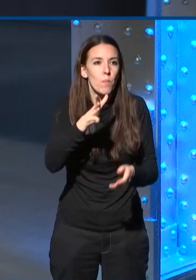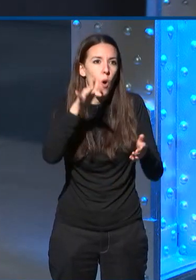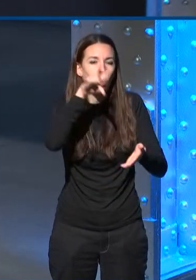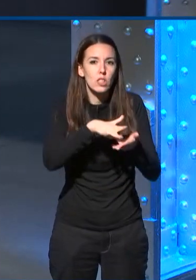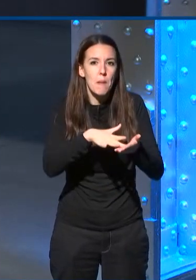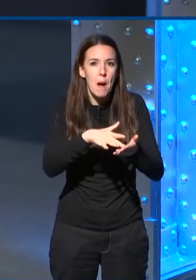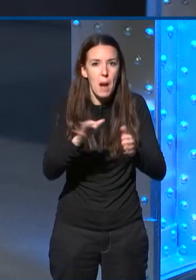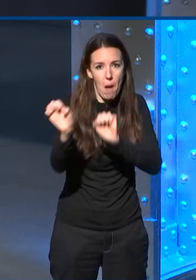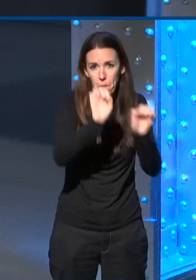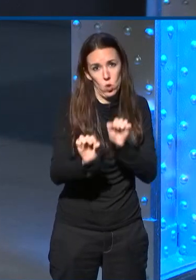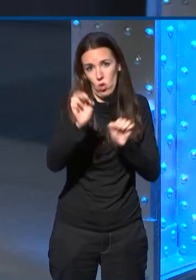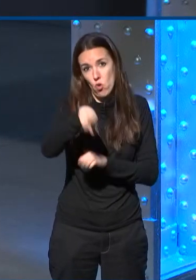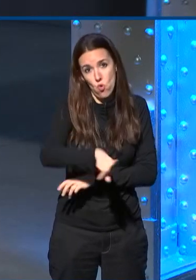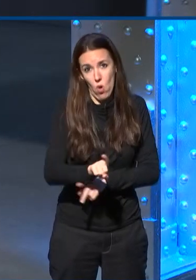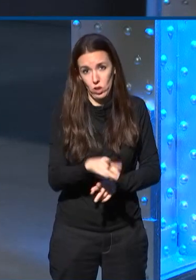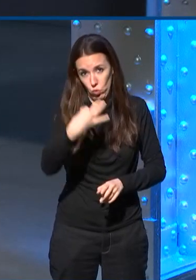blindaje.